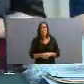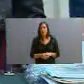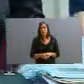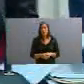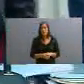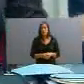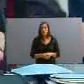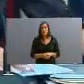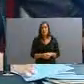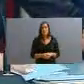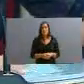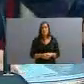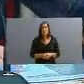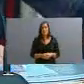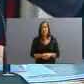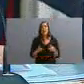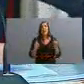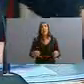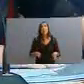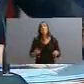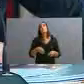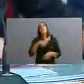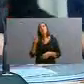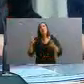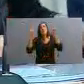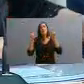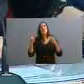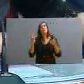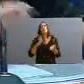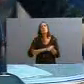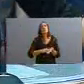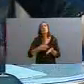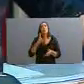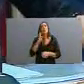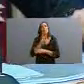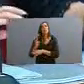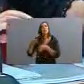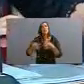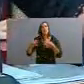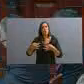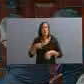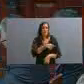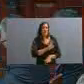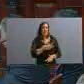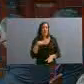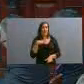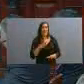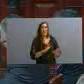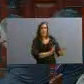También en temas como la seguridad, en la cual antes... No, déjelo que todavía me falta el tema